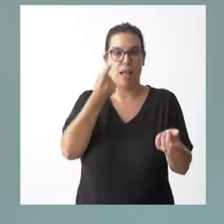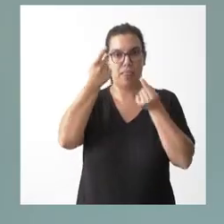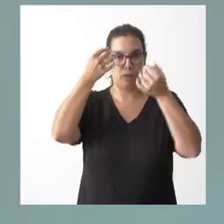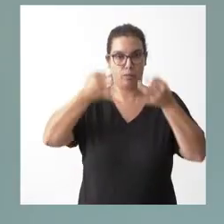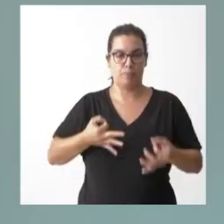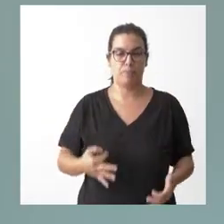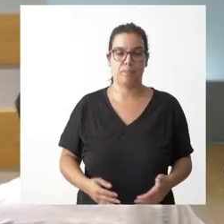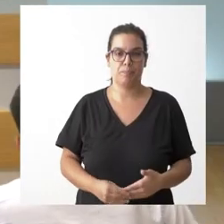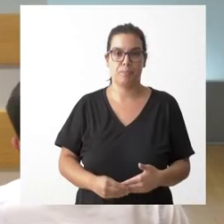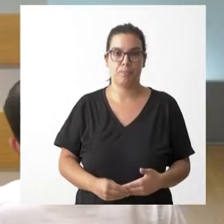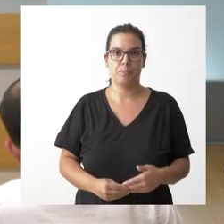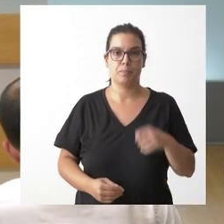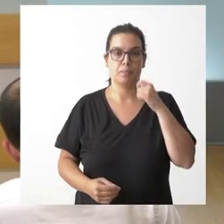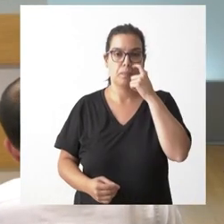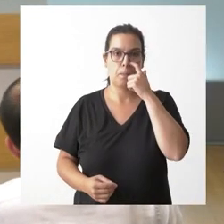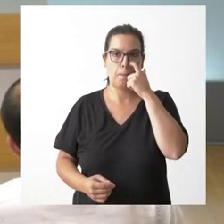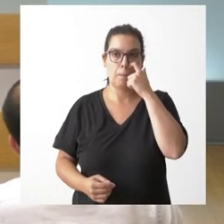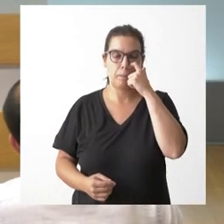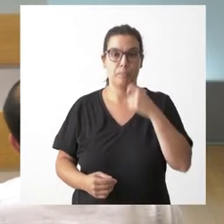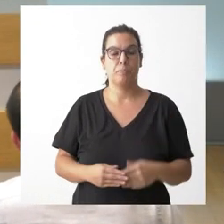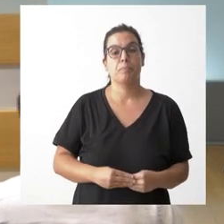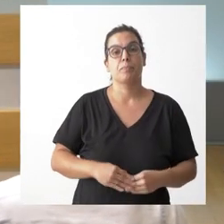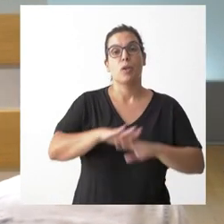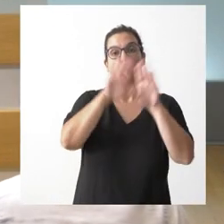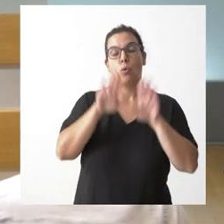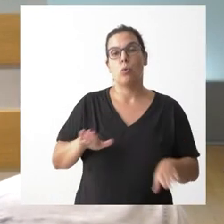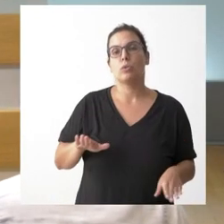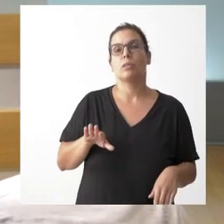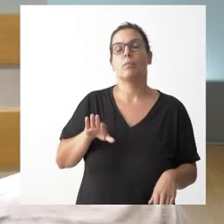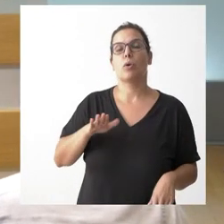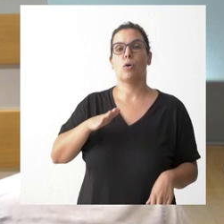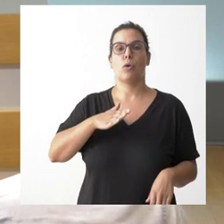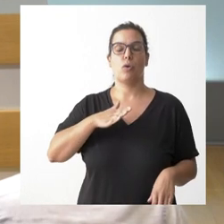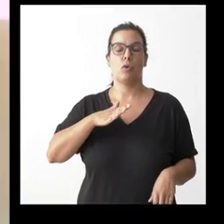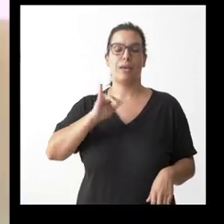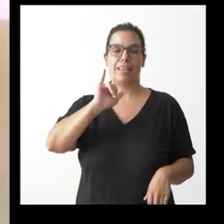Zamora. Pues cerramos este turno con Elizabeth Alba, de ILEÓN.